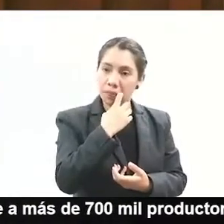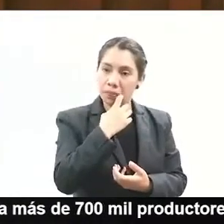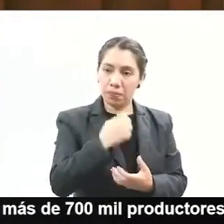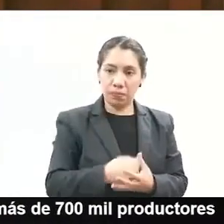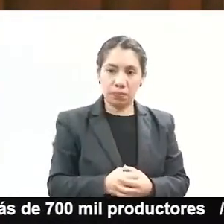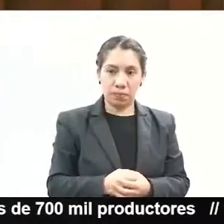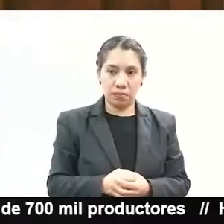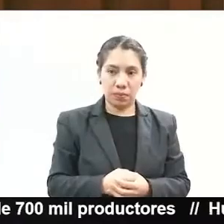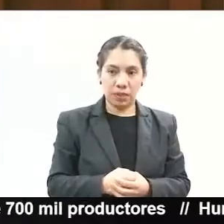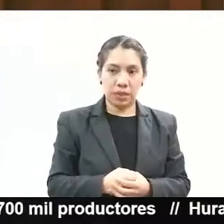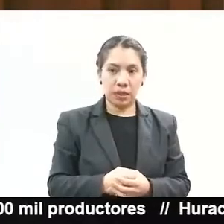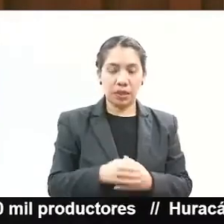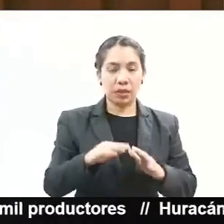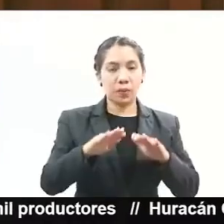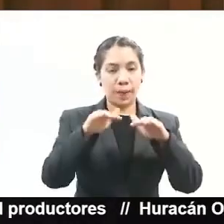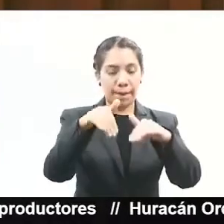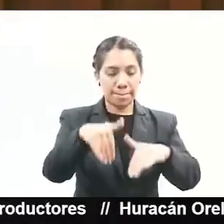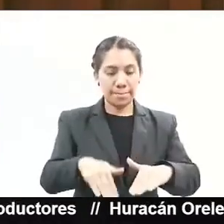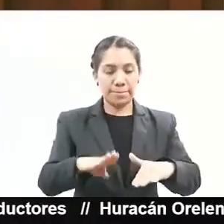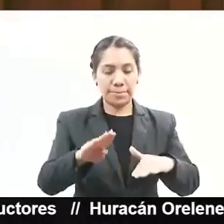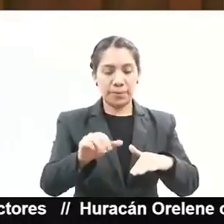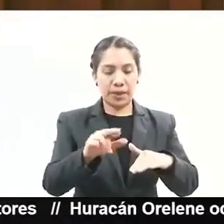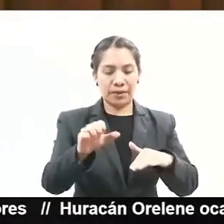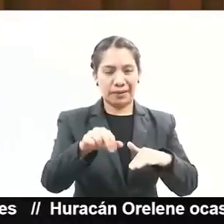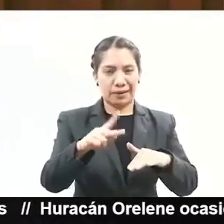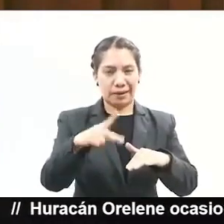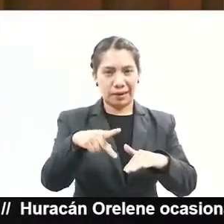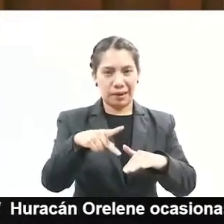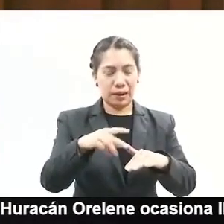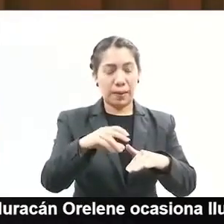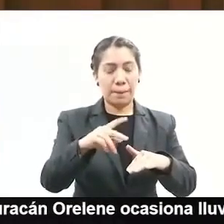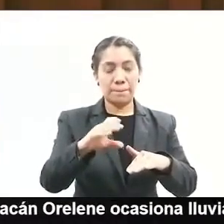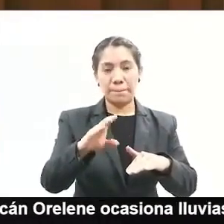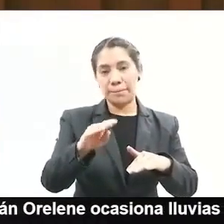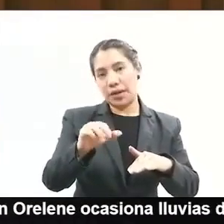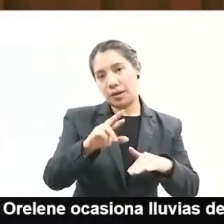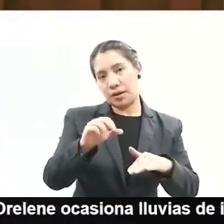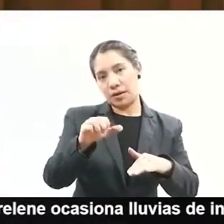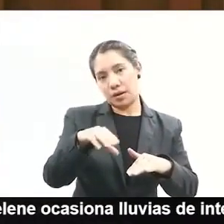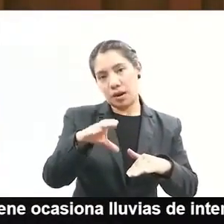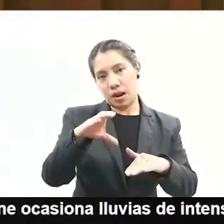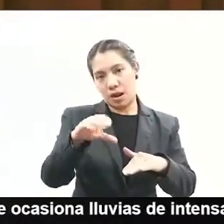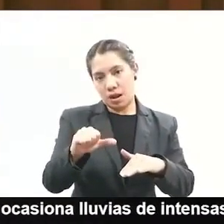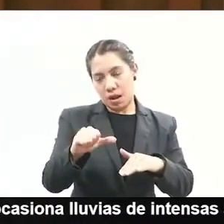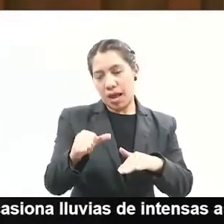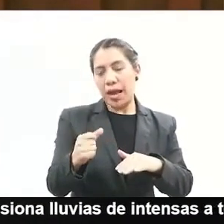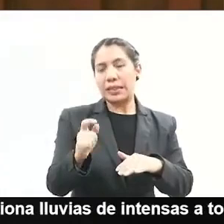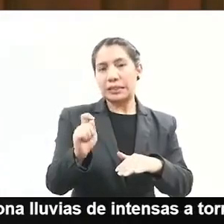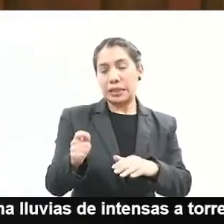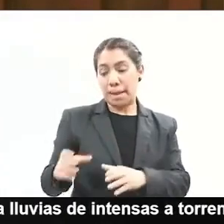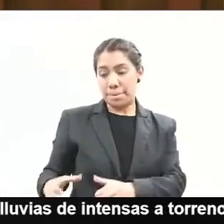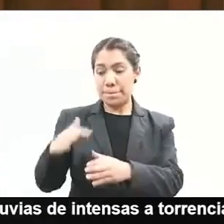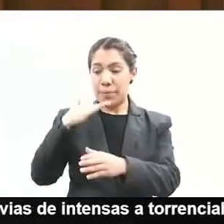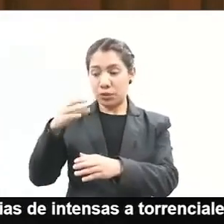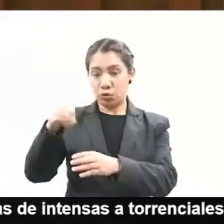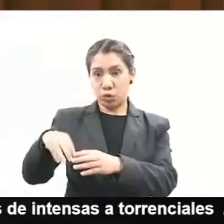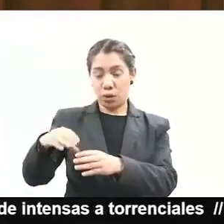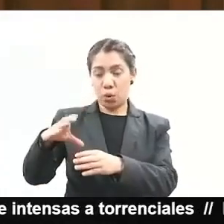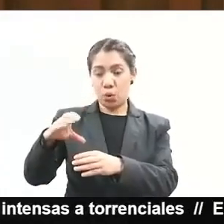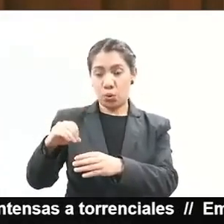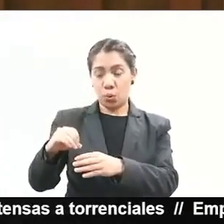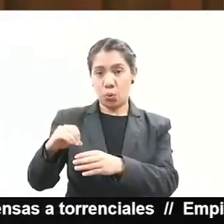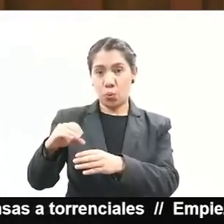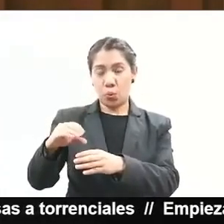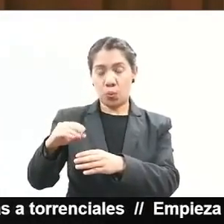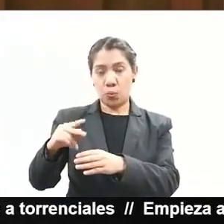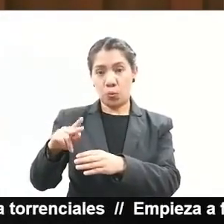la barranca de la Carnicería, a 1 kilómetro más o menos del llamado basurero de Cocula, ¿no? También señaló la